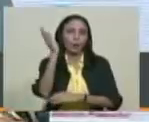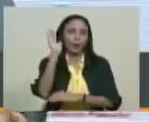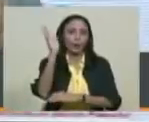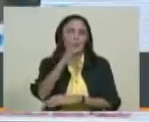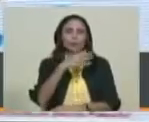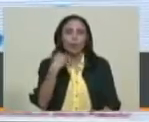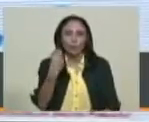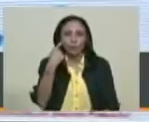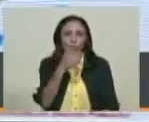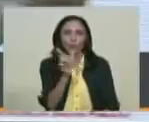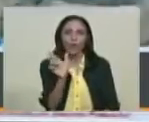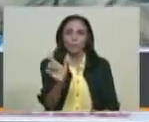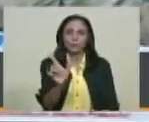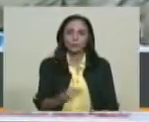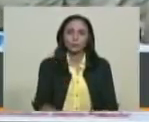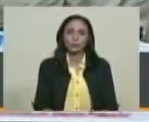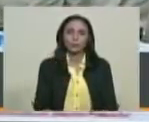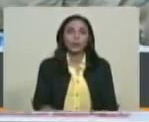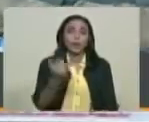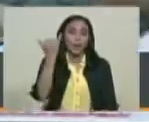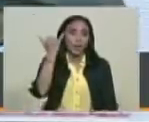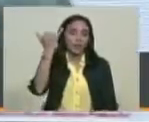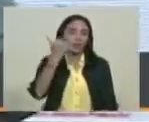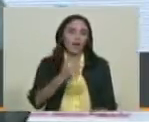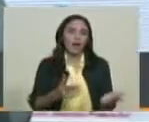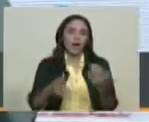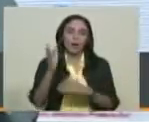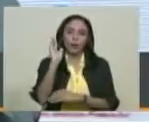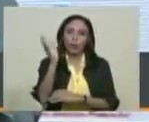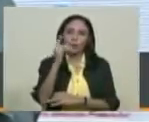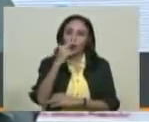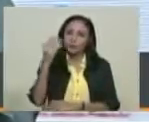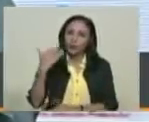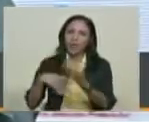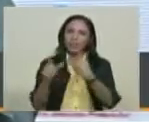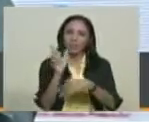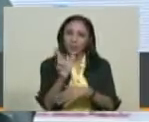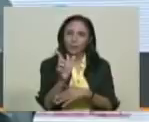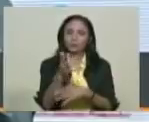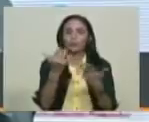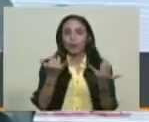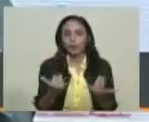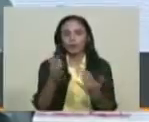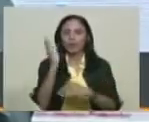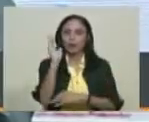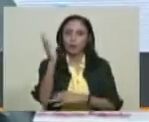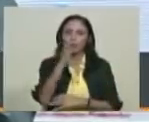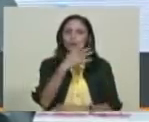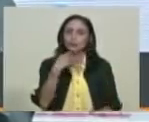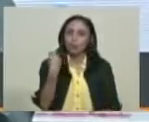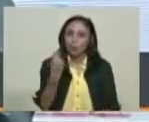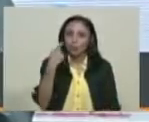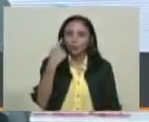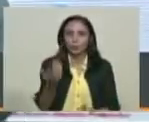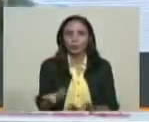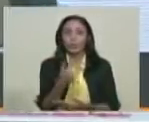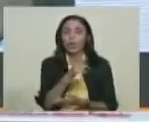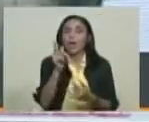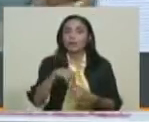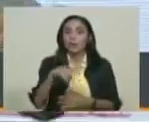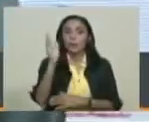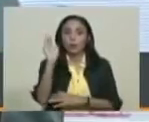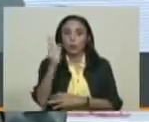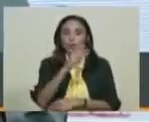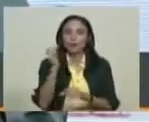Juventud. Fue en el marco que hicimos el Congreso del Partido Socialista. Fue en el marco que he pedido el Congreso Campesino, el